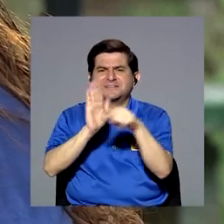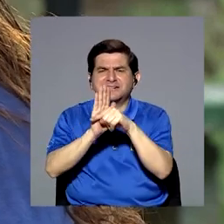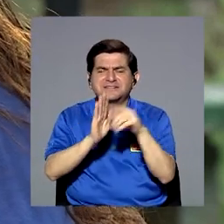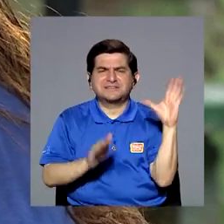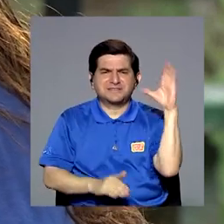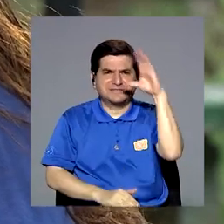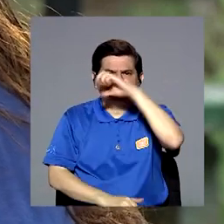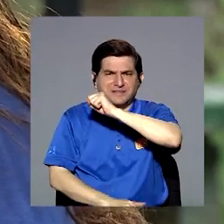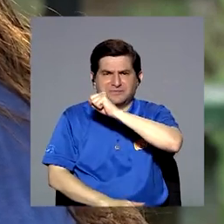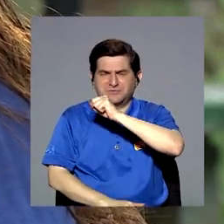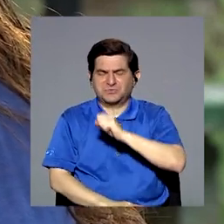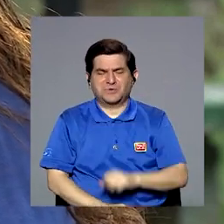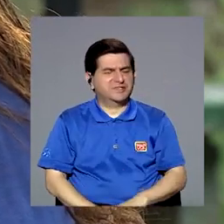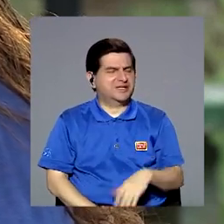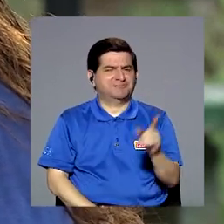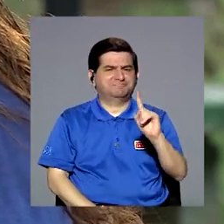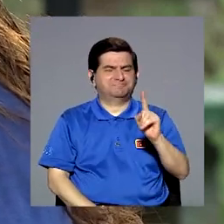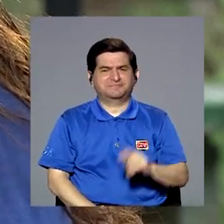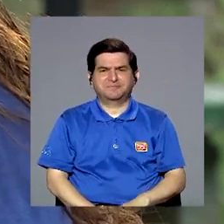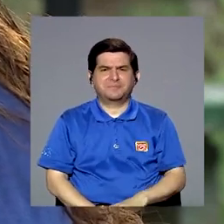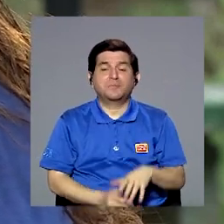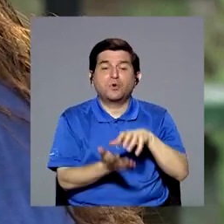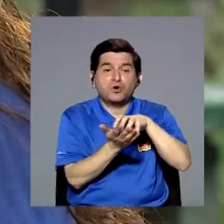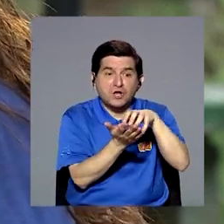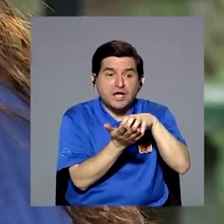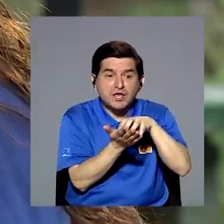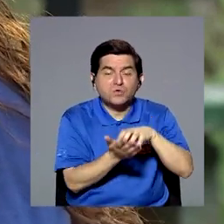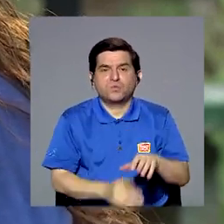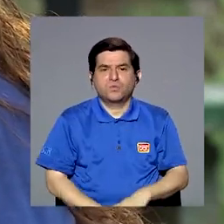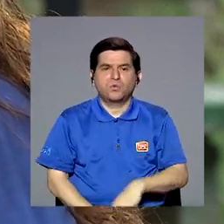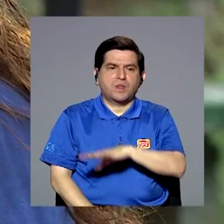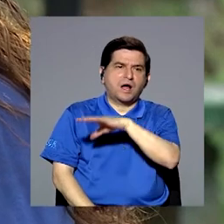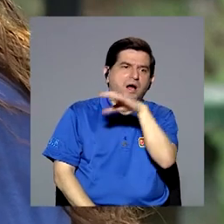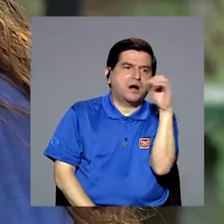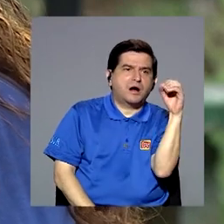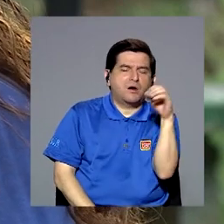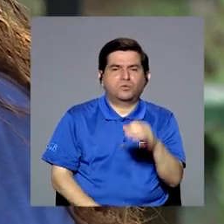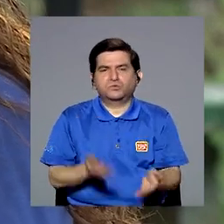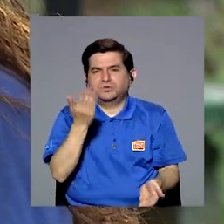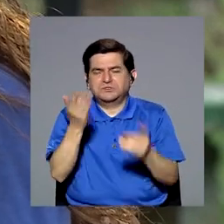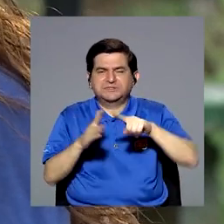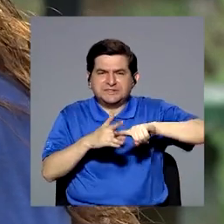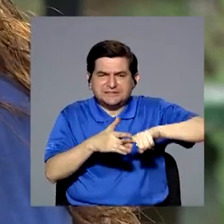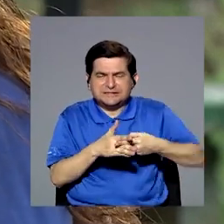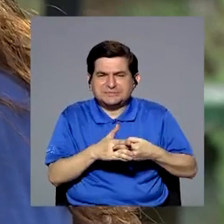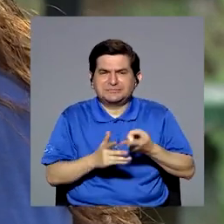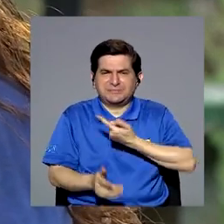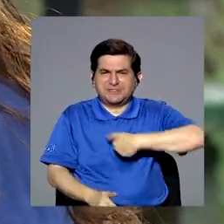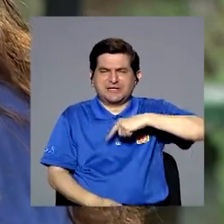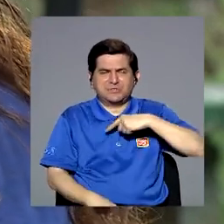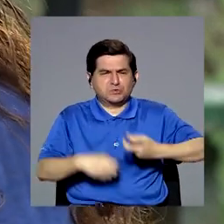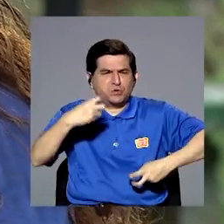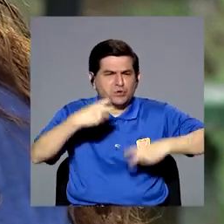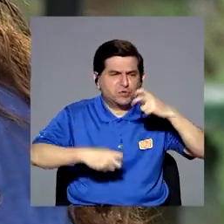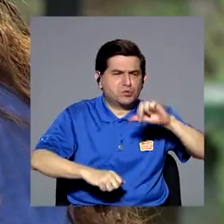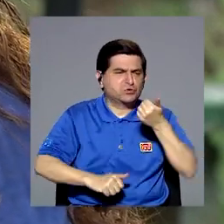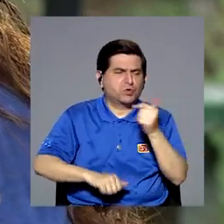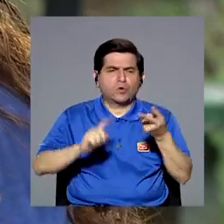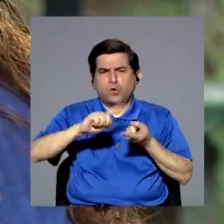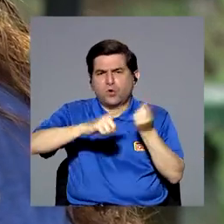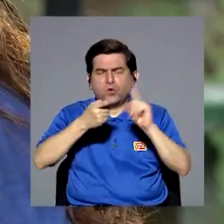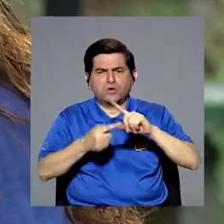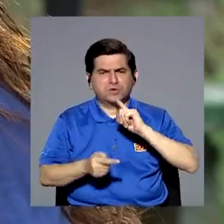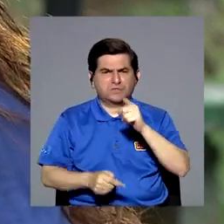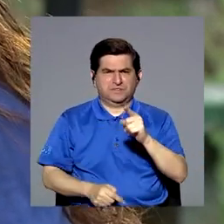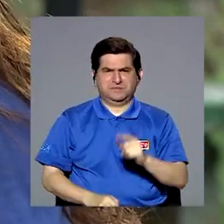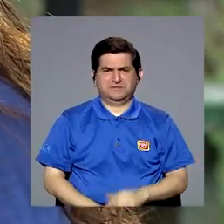damos cuenta de eso, porque nos hacen dudar, exacto, o porque empezamos con ciertos conflictos con otros amigos